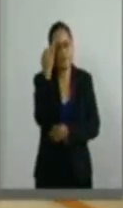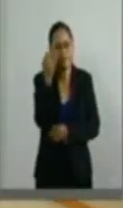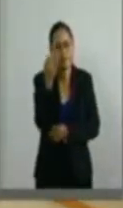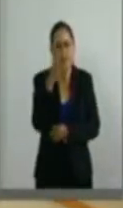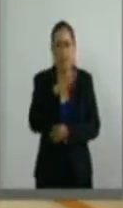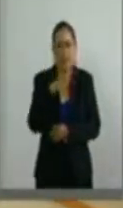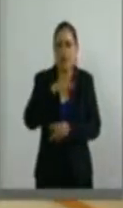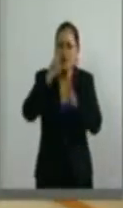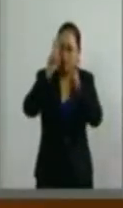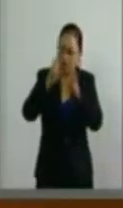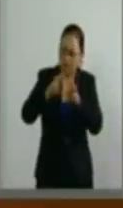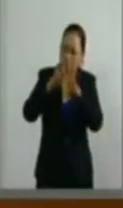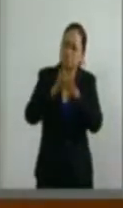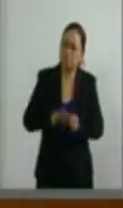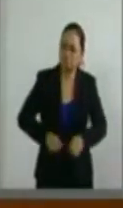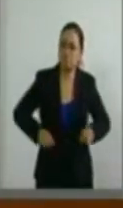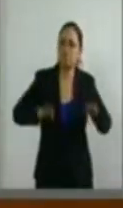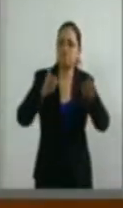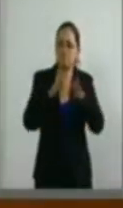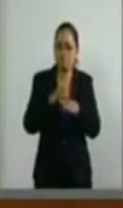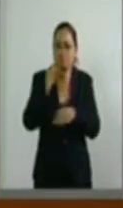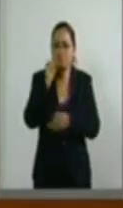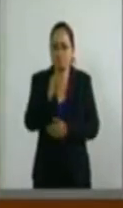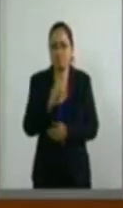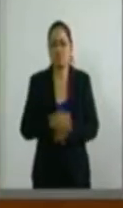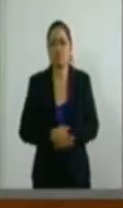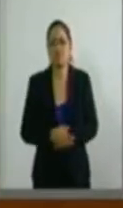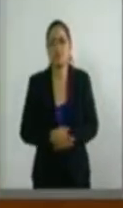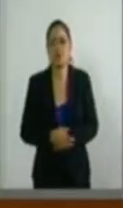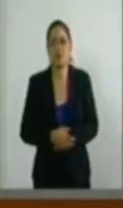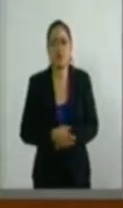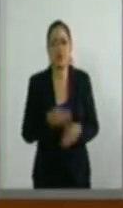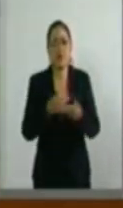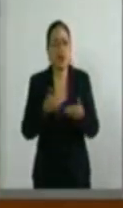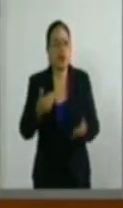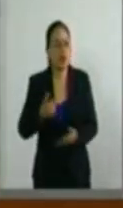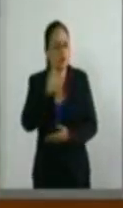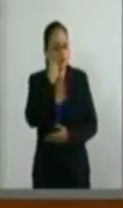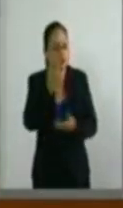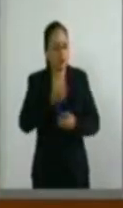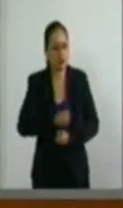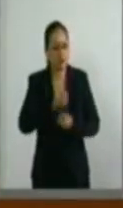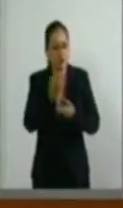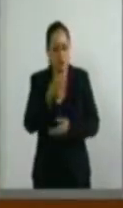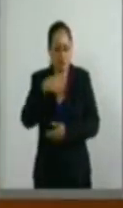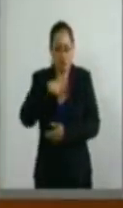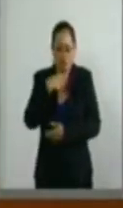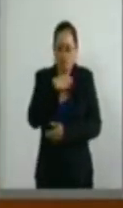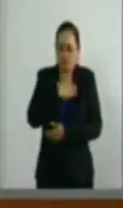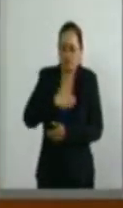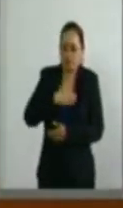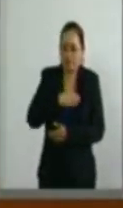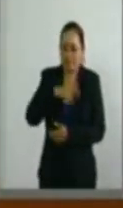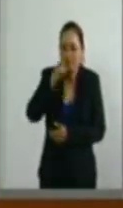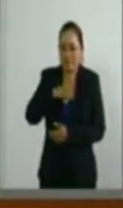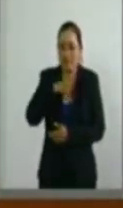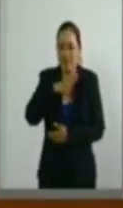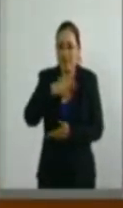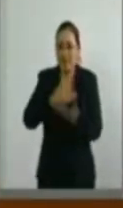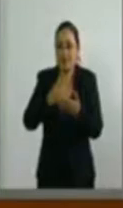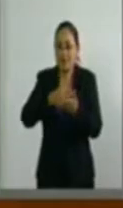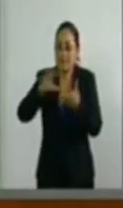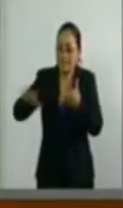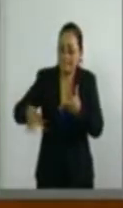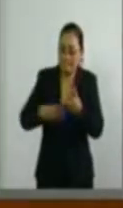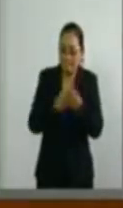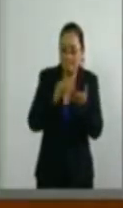demás relevantes, pero debo compartirles que me causa un gran beneplácito que también estemos